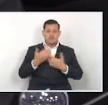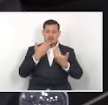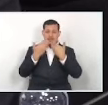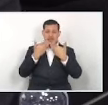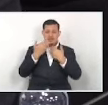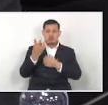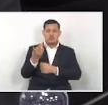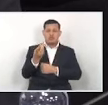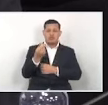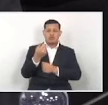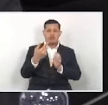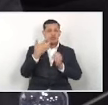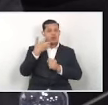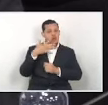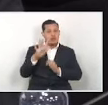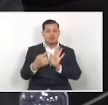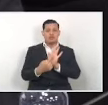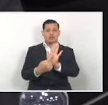con números.